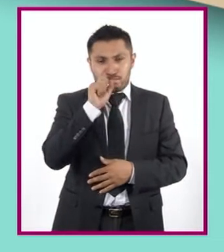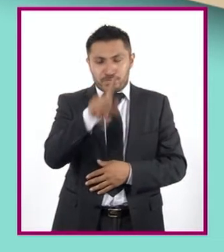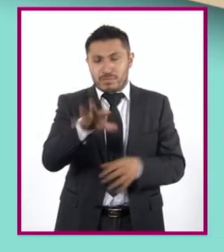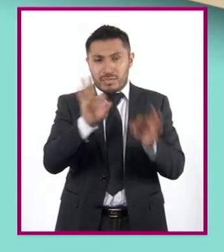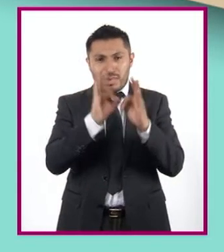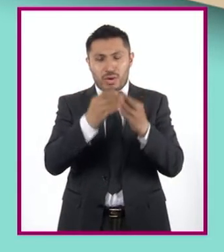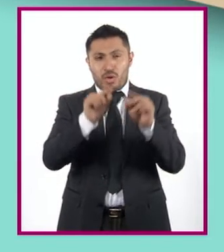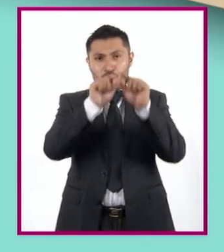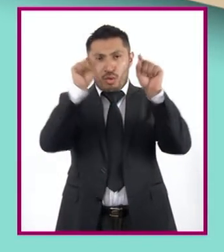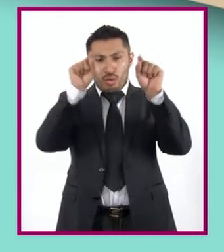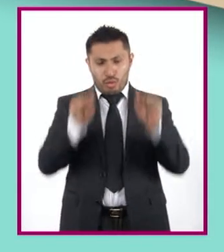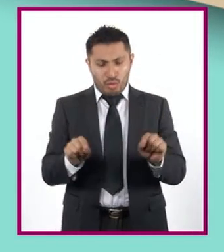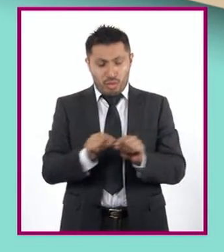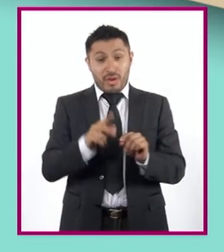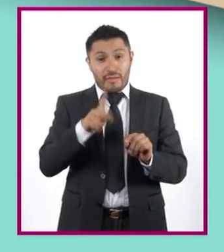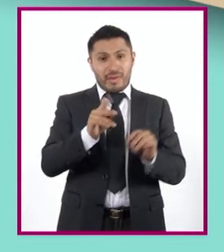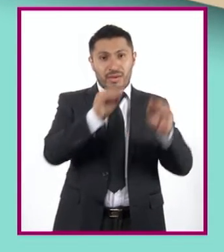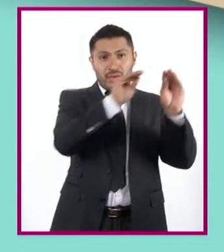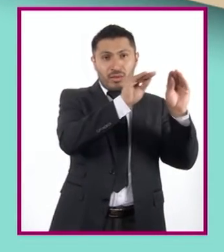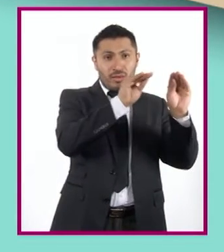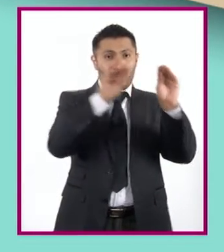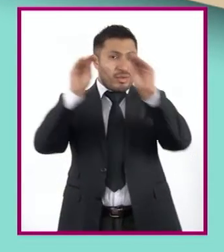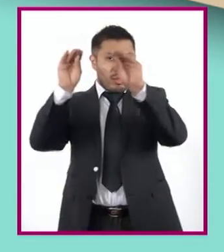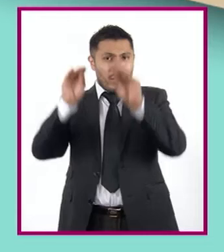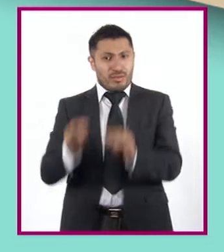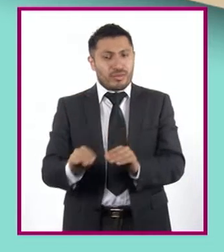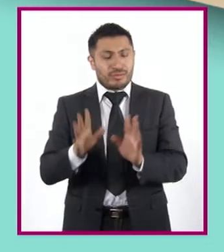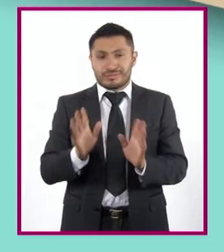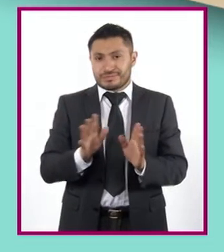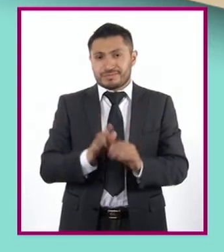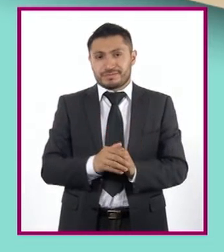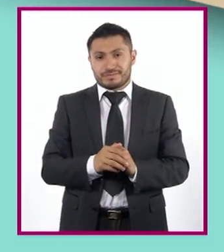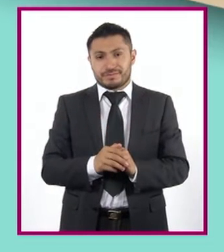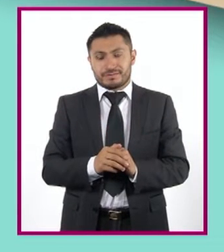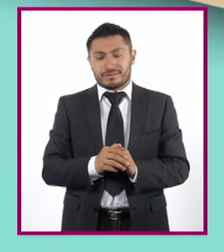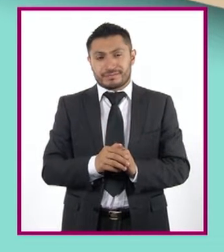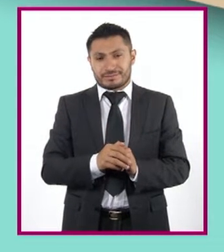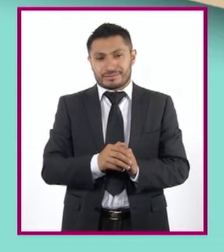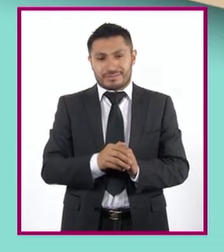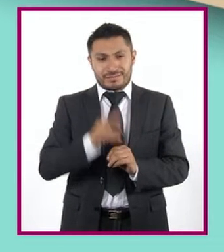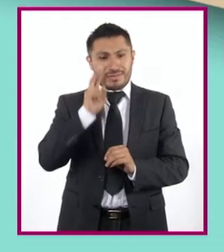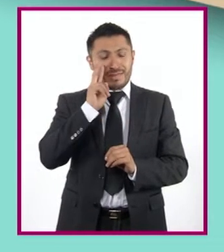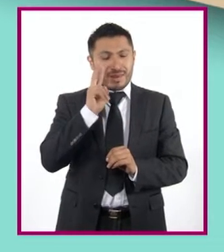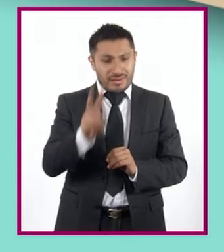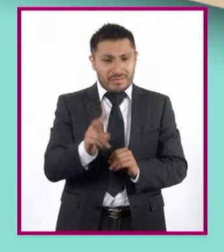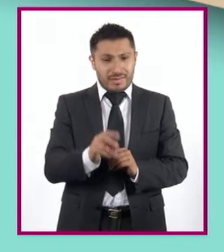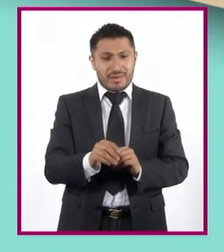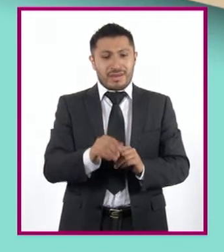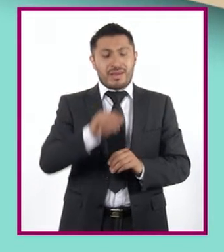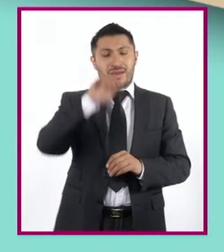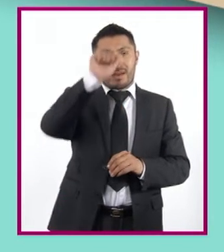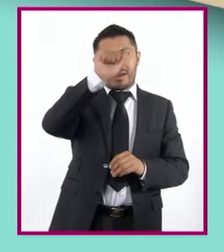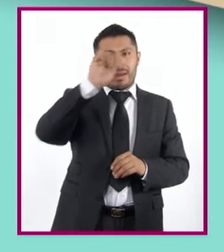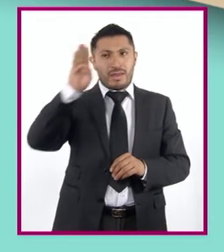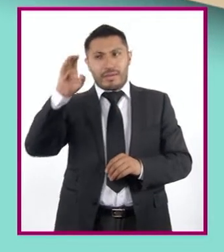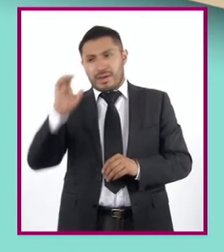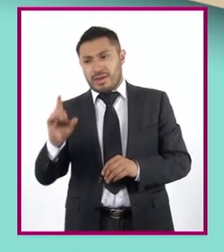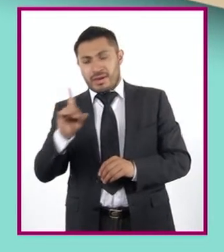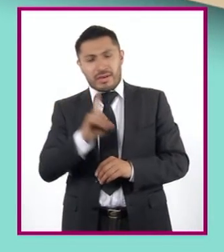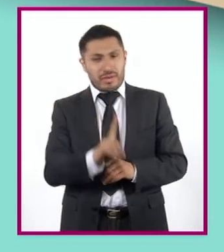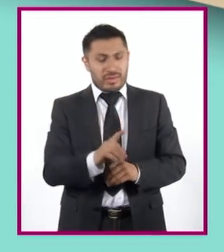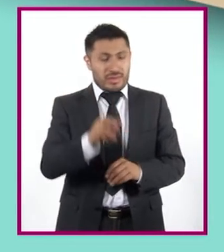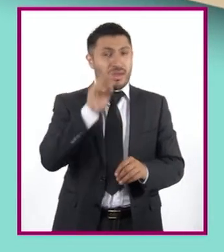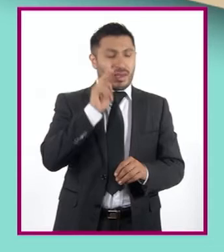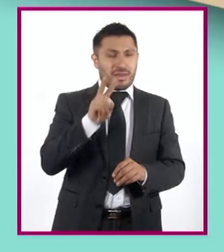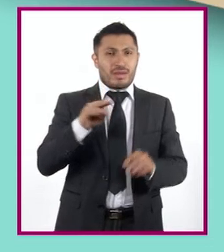figura, pero a cierta distancia. Observen el cuadrilátero ABCD.